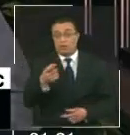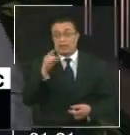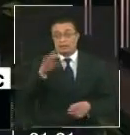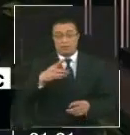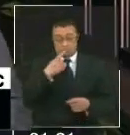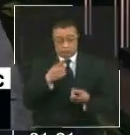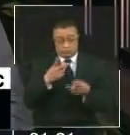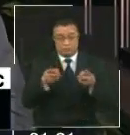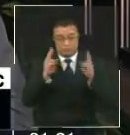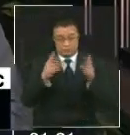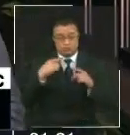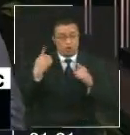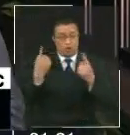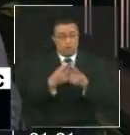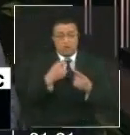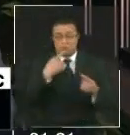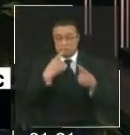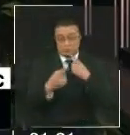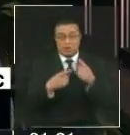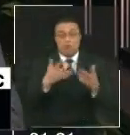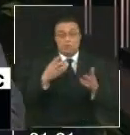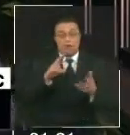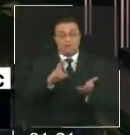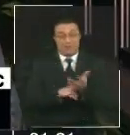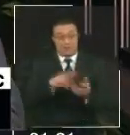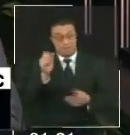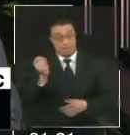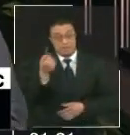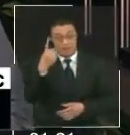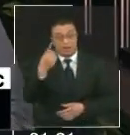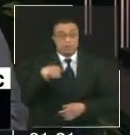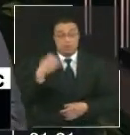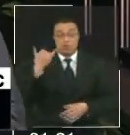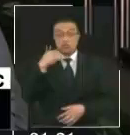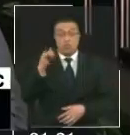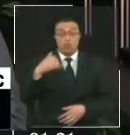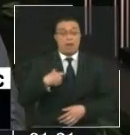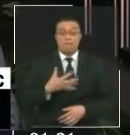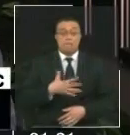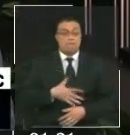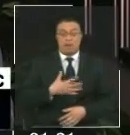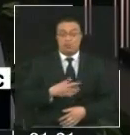muy lícita y todo el mundo la hace, pero la verdad primero que a mí nunca me gustó